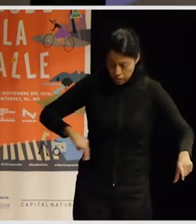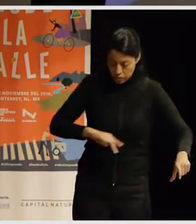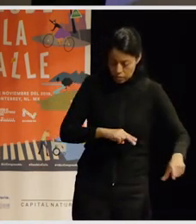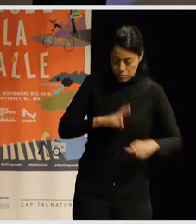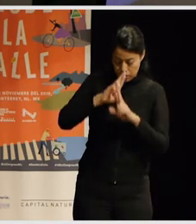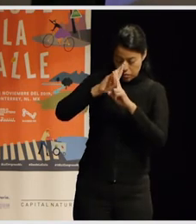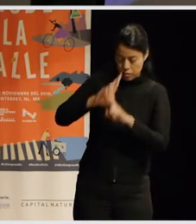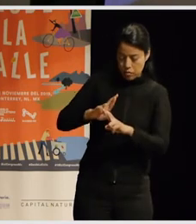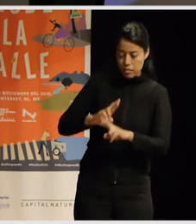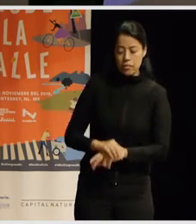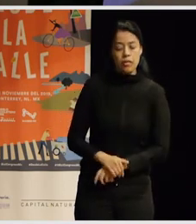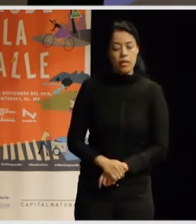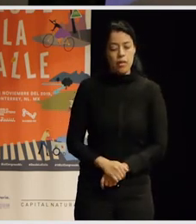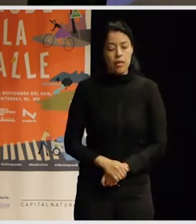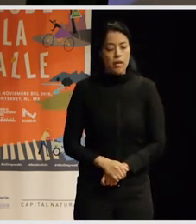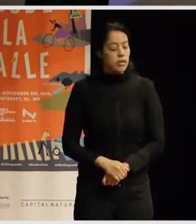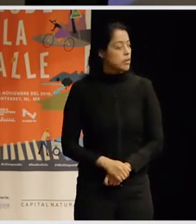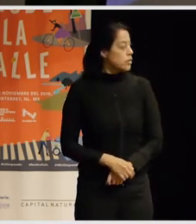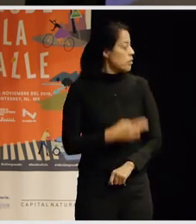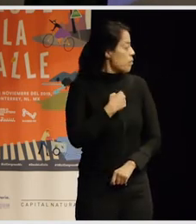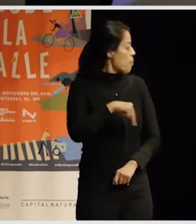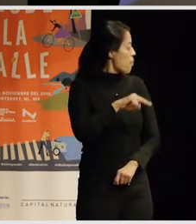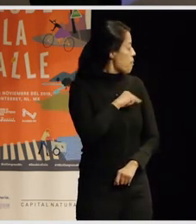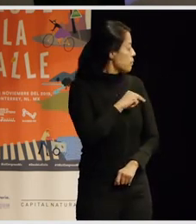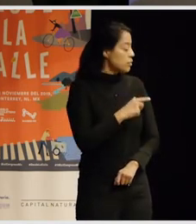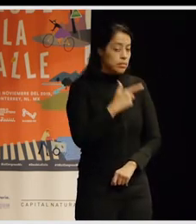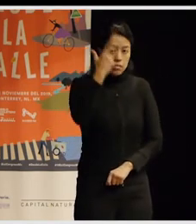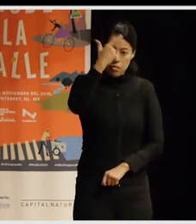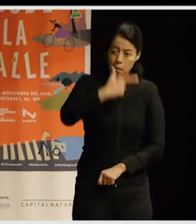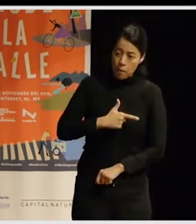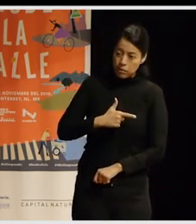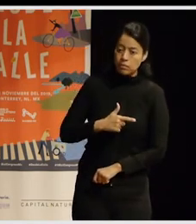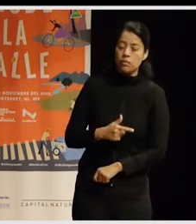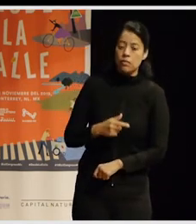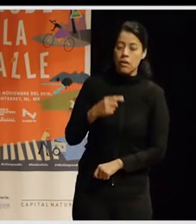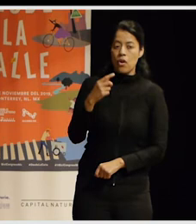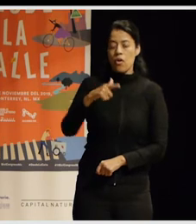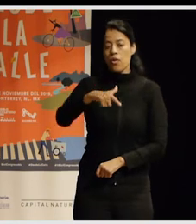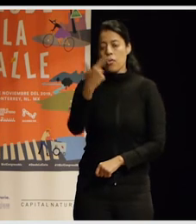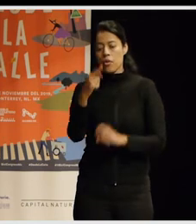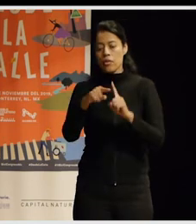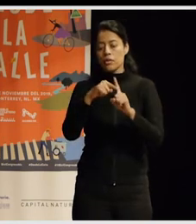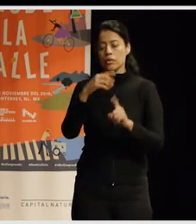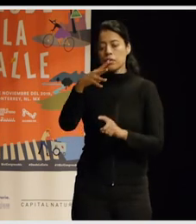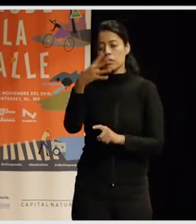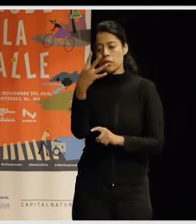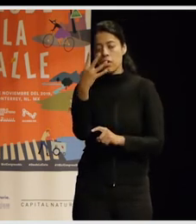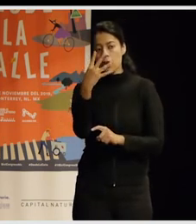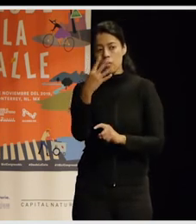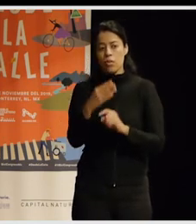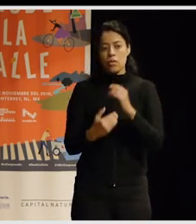ese es a bueno nos fuimos con la cuadrilla en la noche de doce y media cuatro de la mañana que era algo que